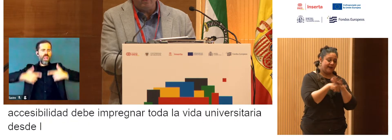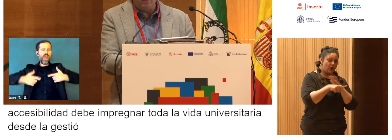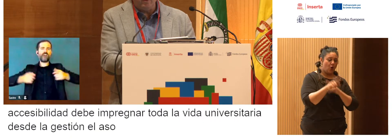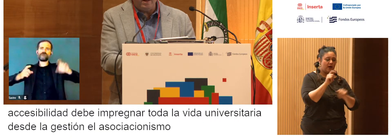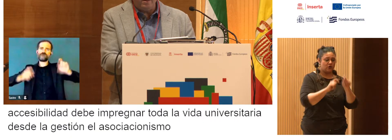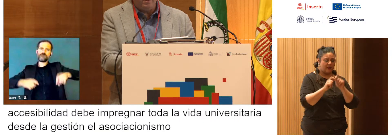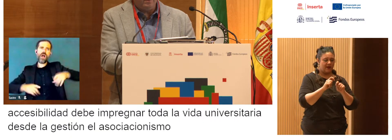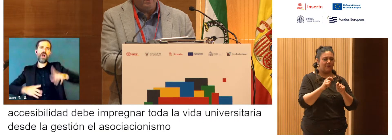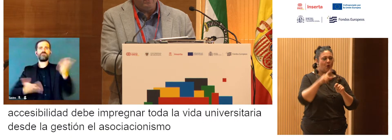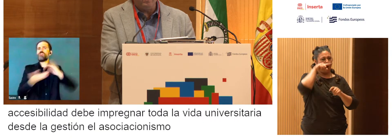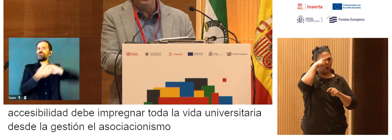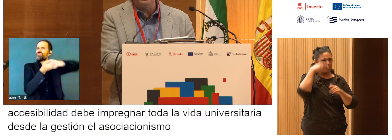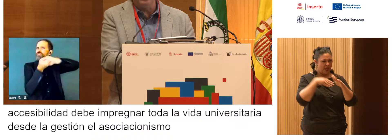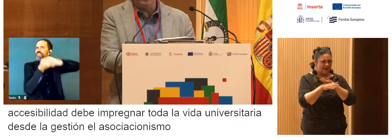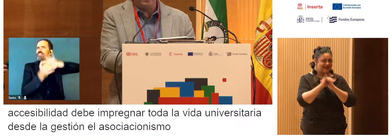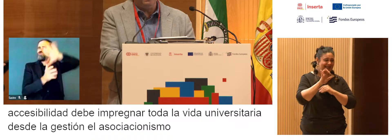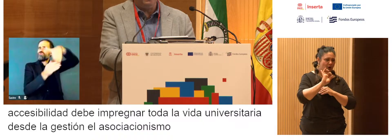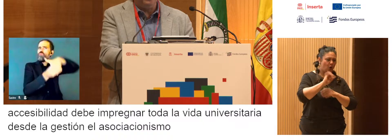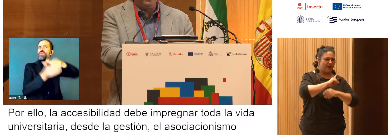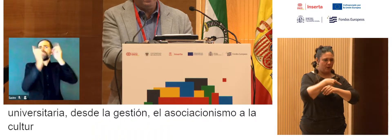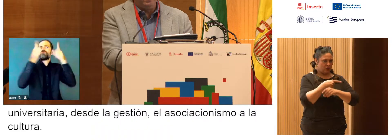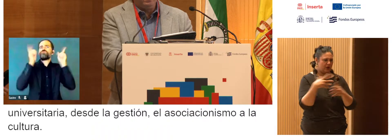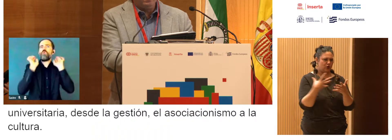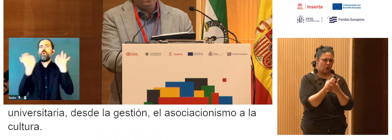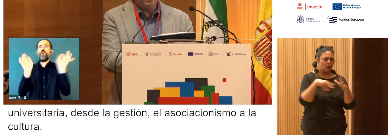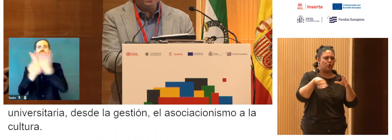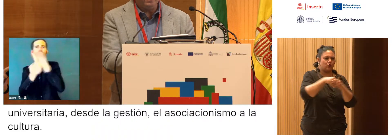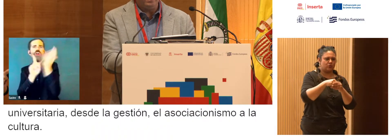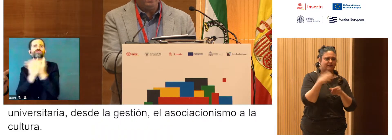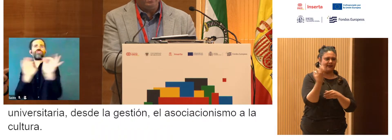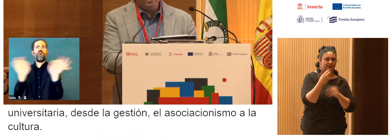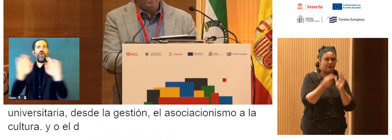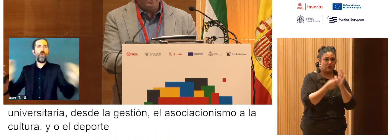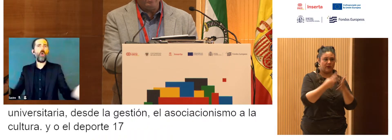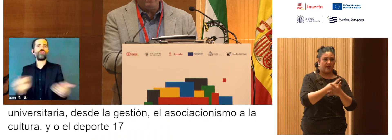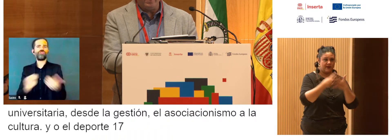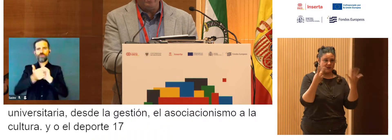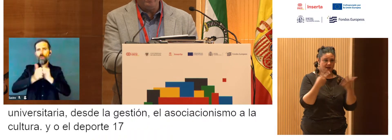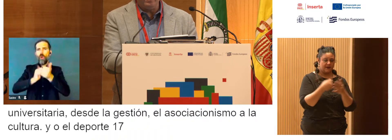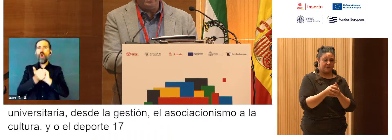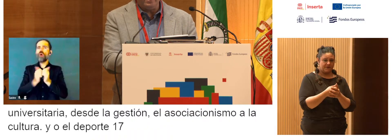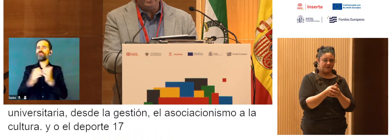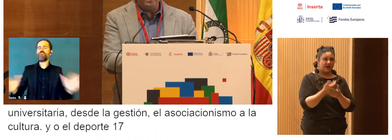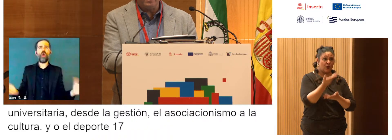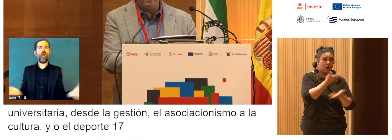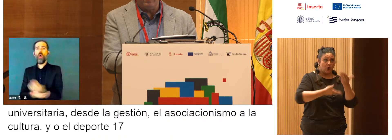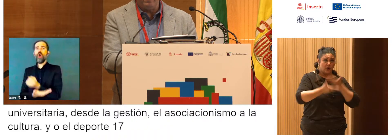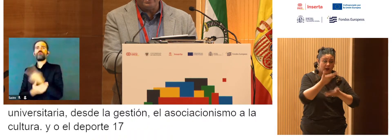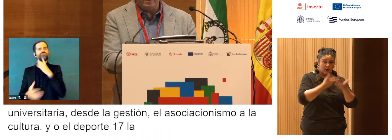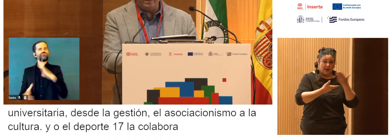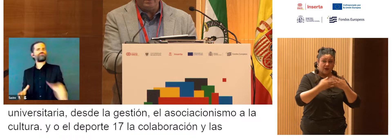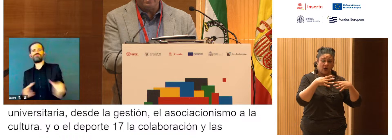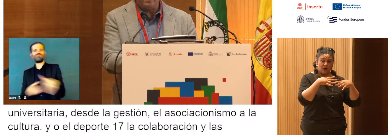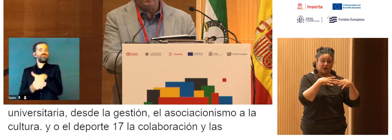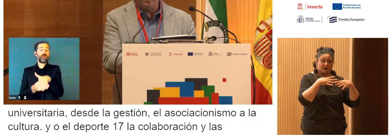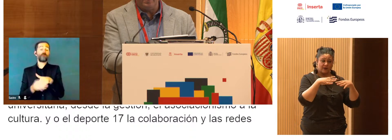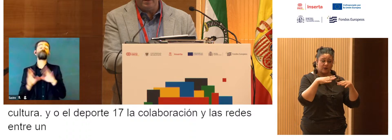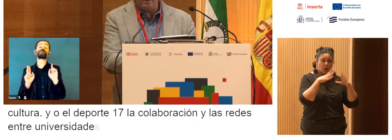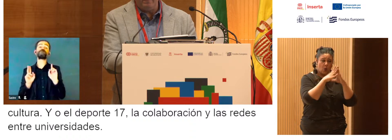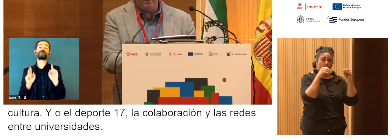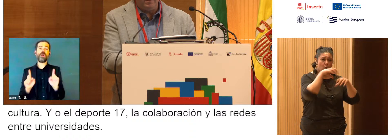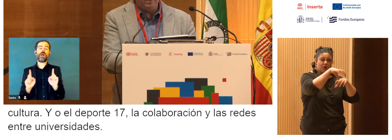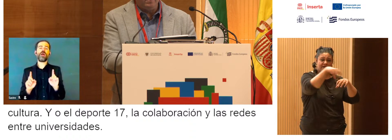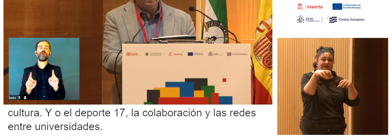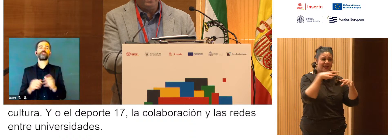a la cultura y/o el deporte. 17. La colaboración y las redes entre universidades,